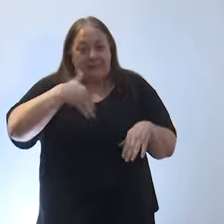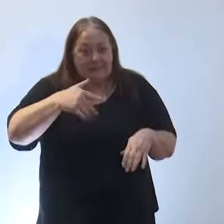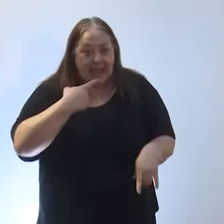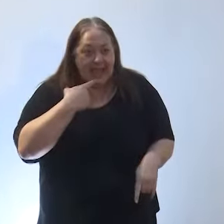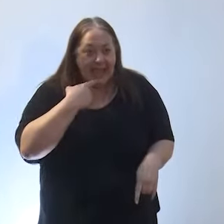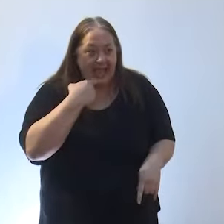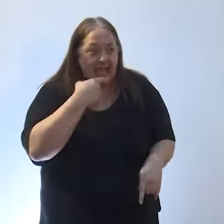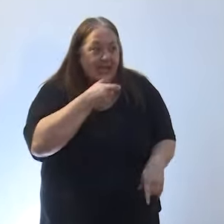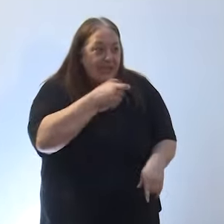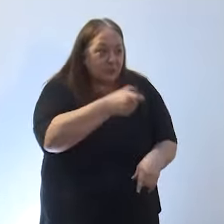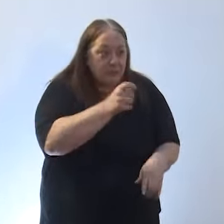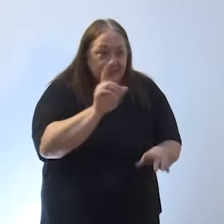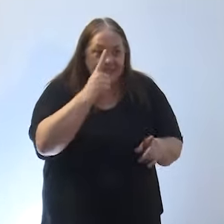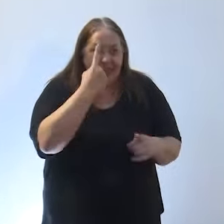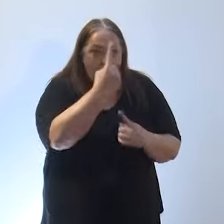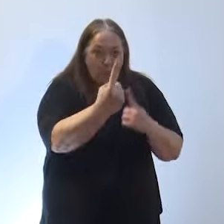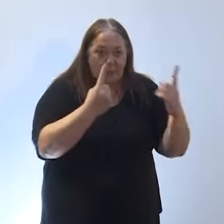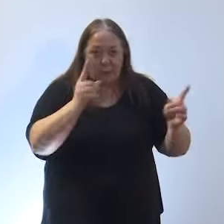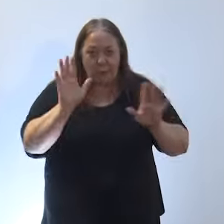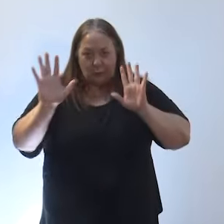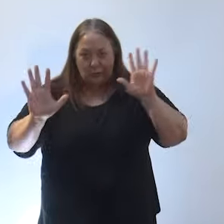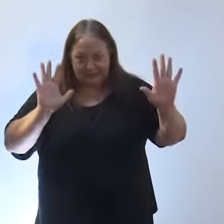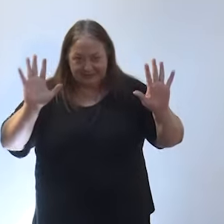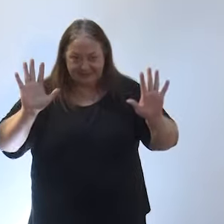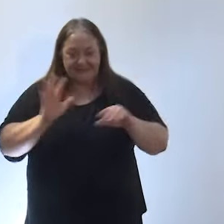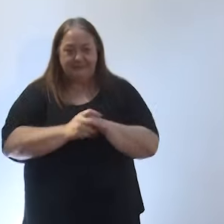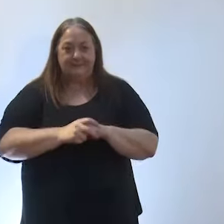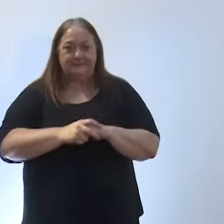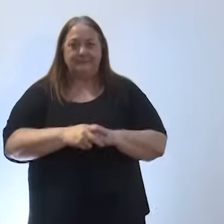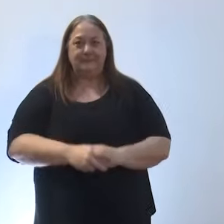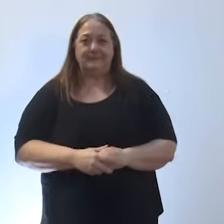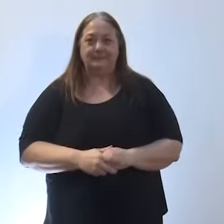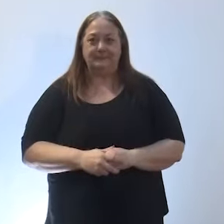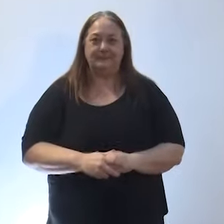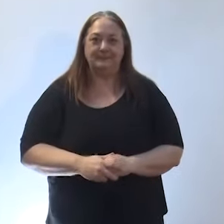ayer a ver arranco con la pregunta de